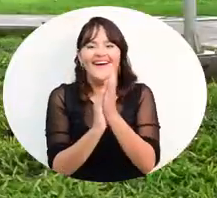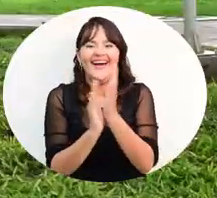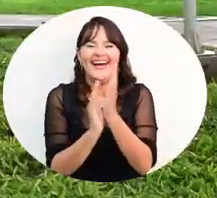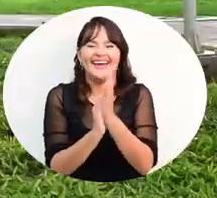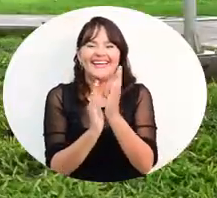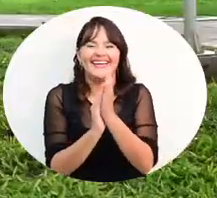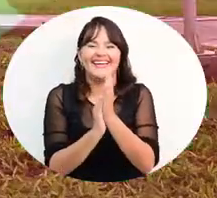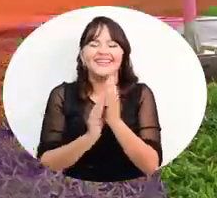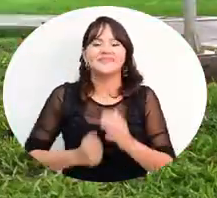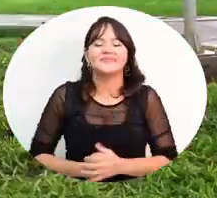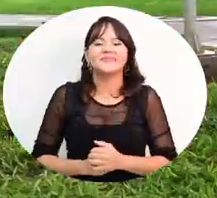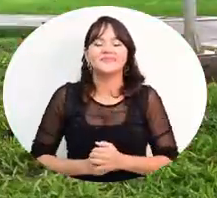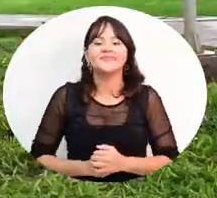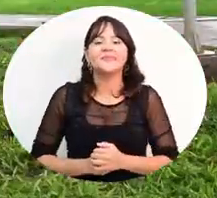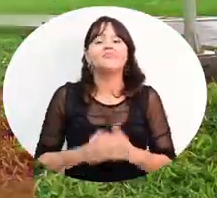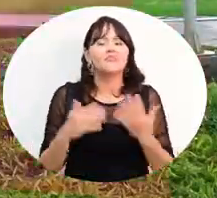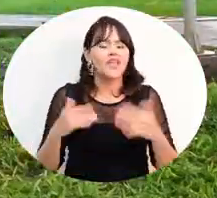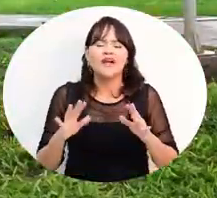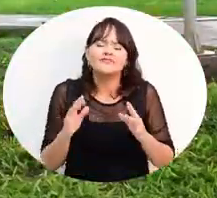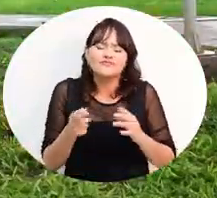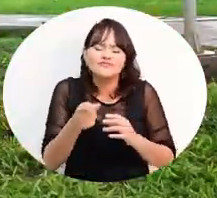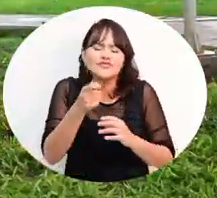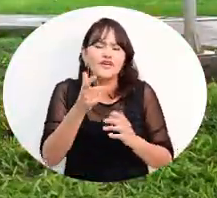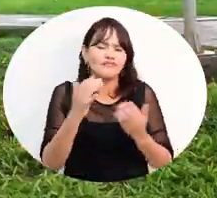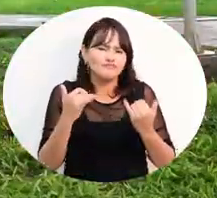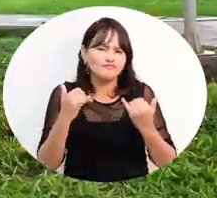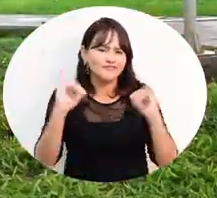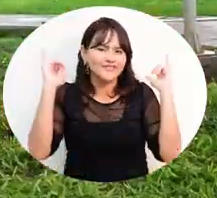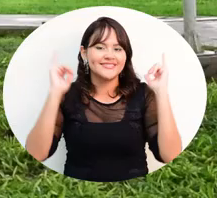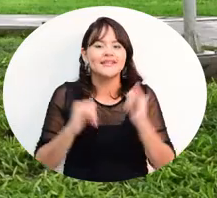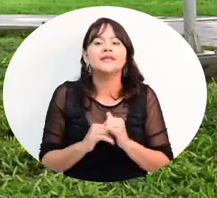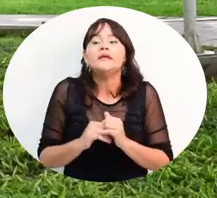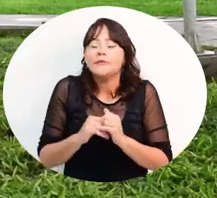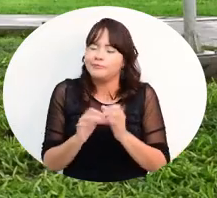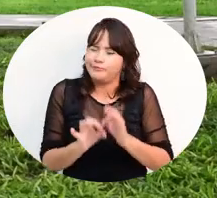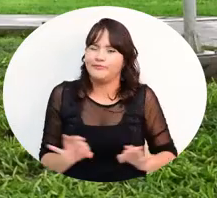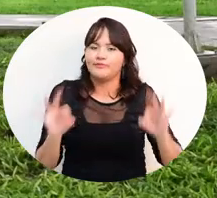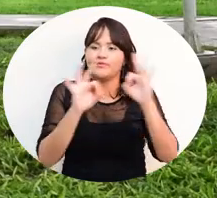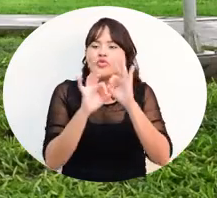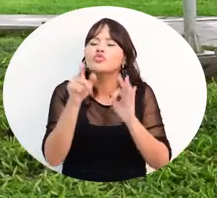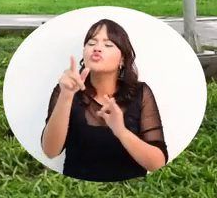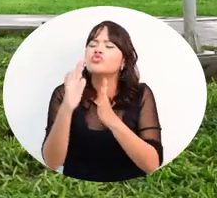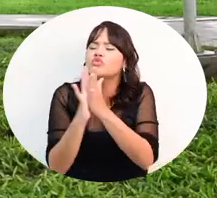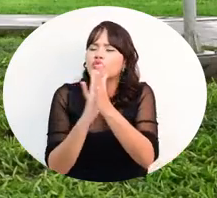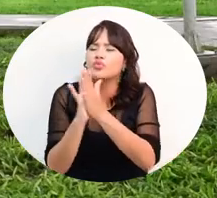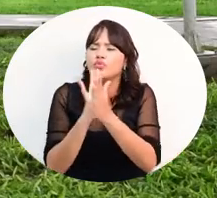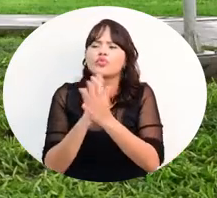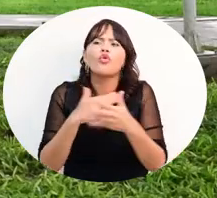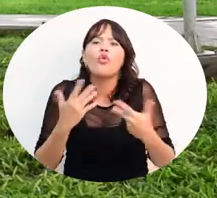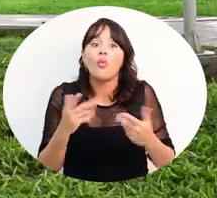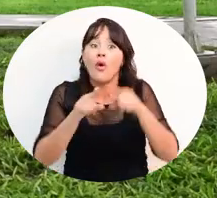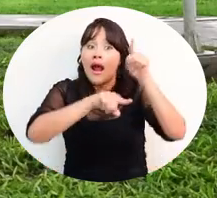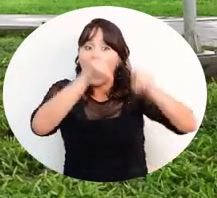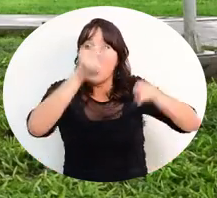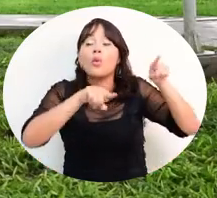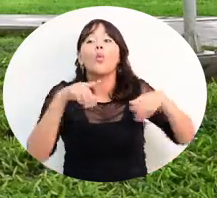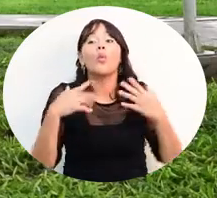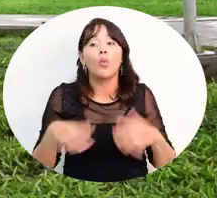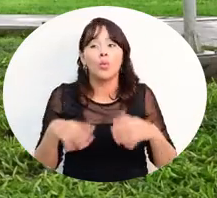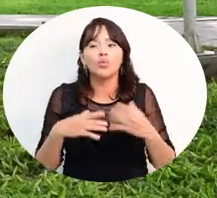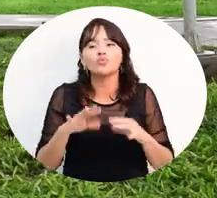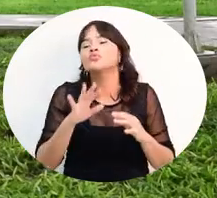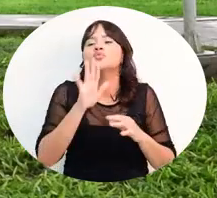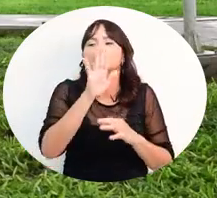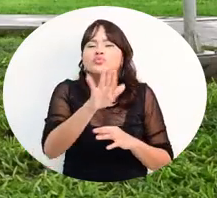¡Sí! Ya casi vamos terminando y es muy importante compartir desde tu experiencia para aquellos que te están